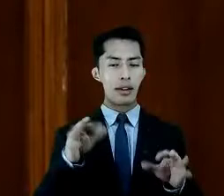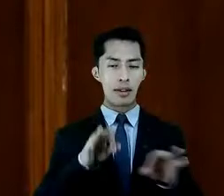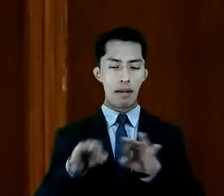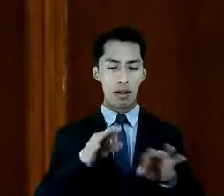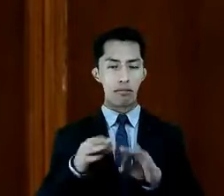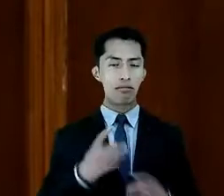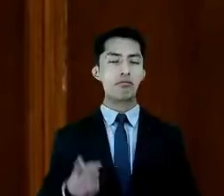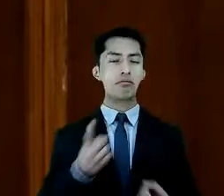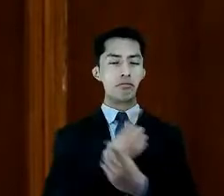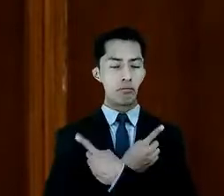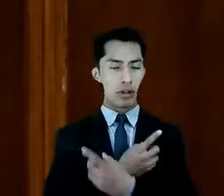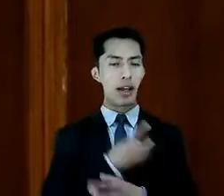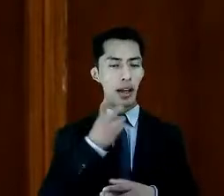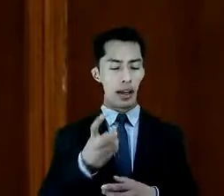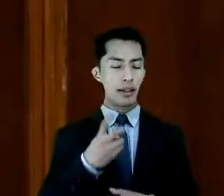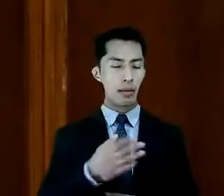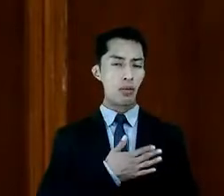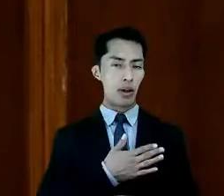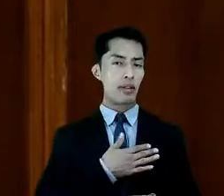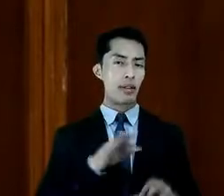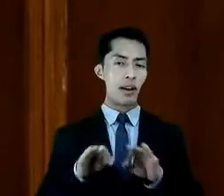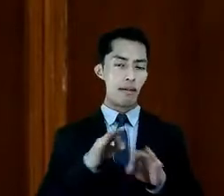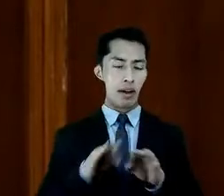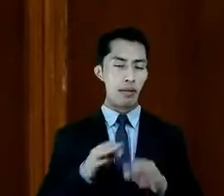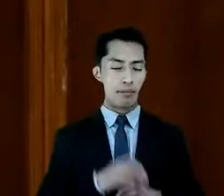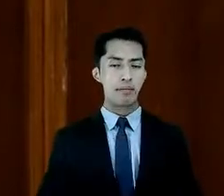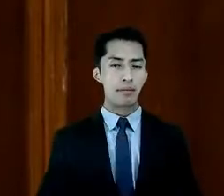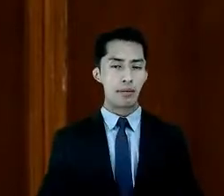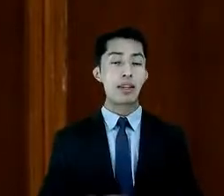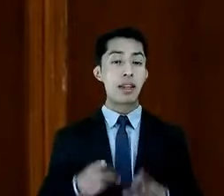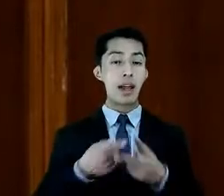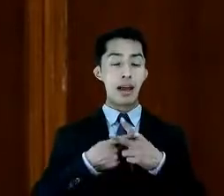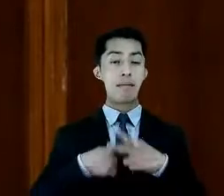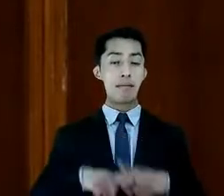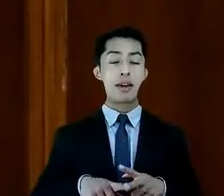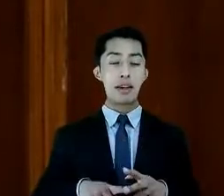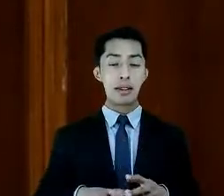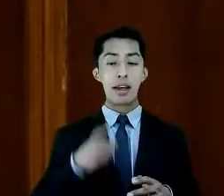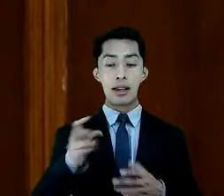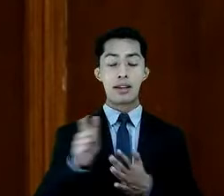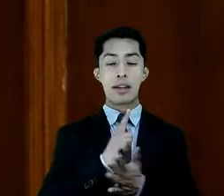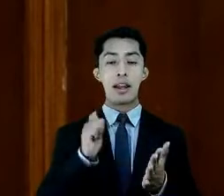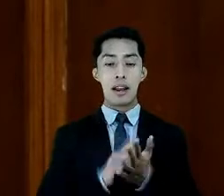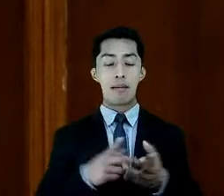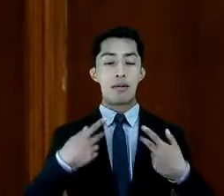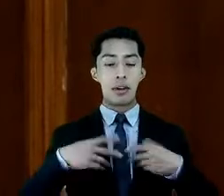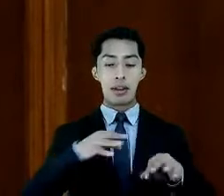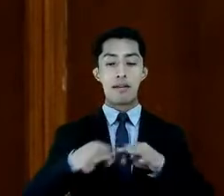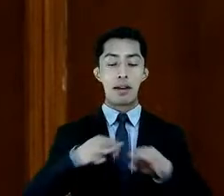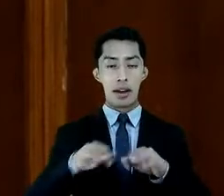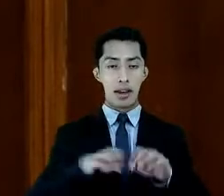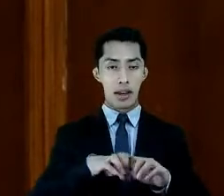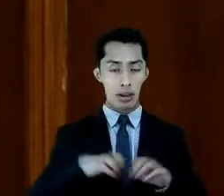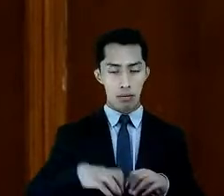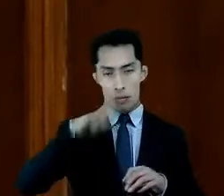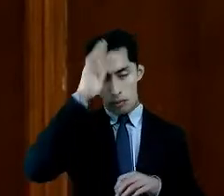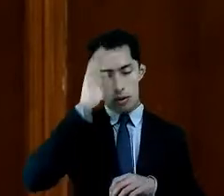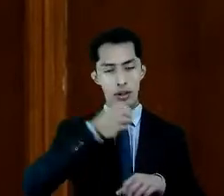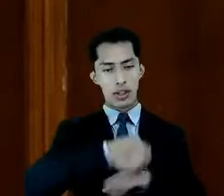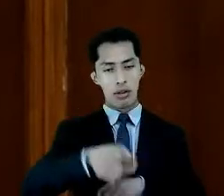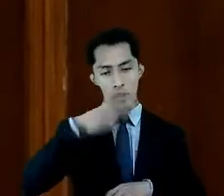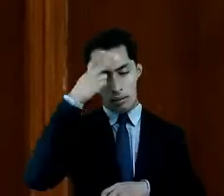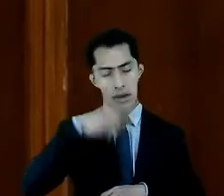dignamente esta noble labor. Con la entrada en vigor de la Ley de los Cuerpos de Bomberos del Estado de